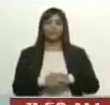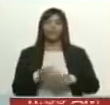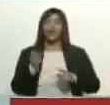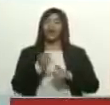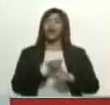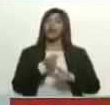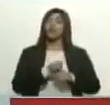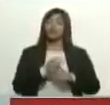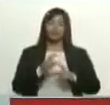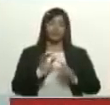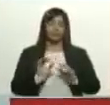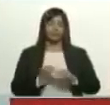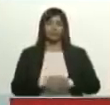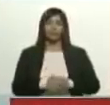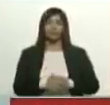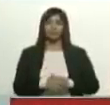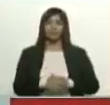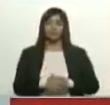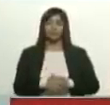lucha sindical.